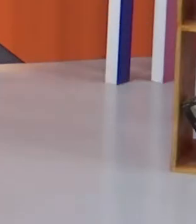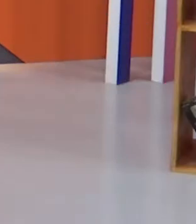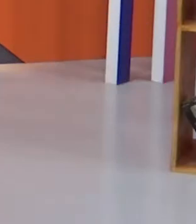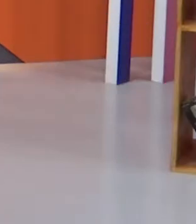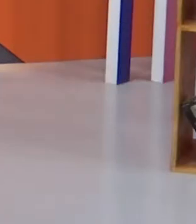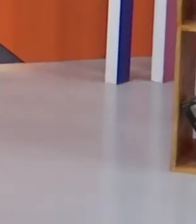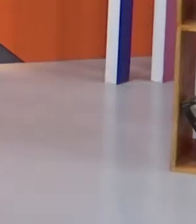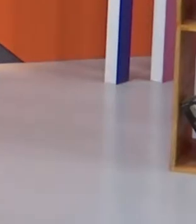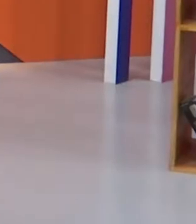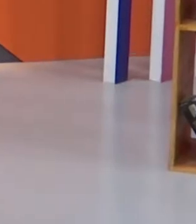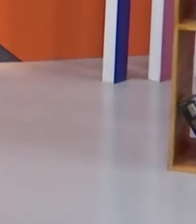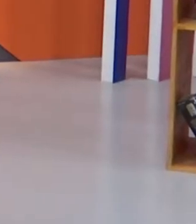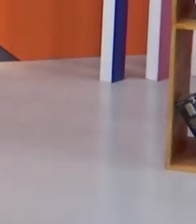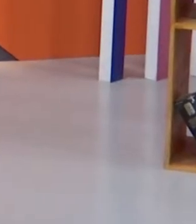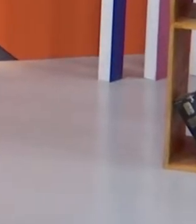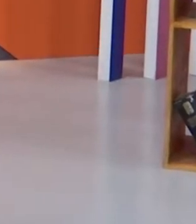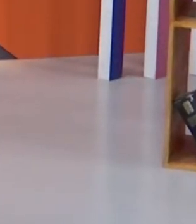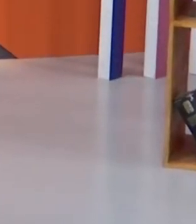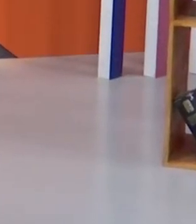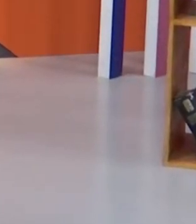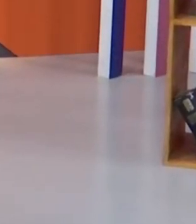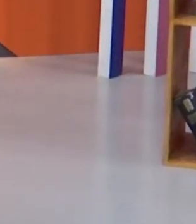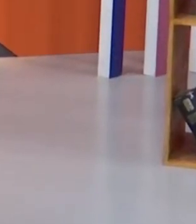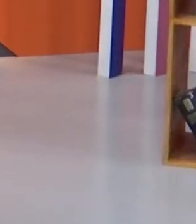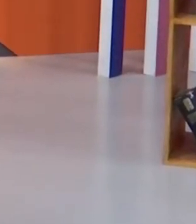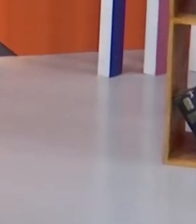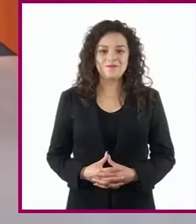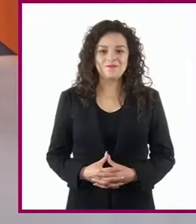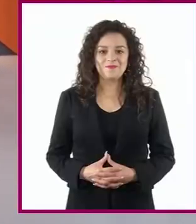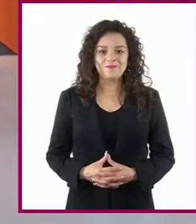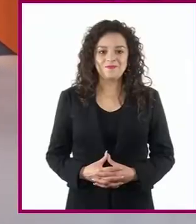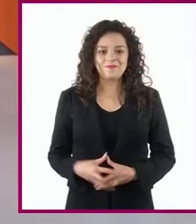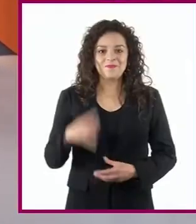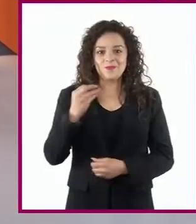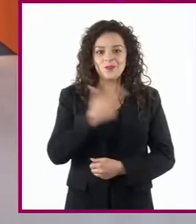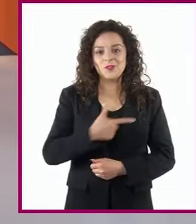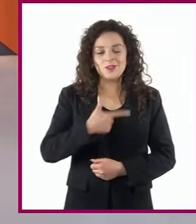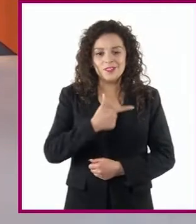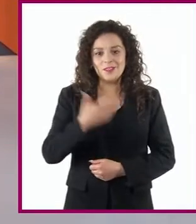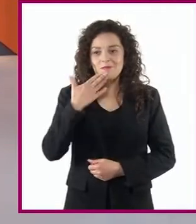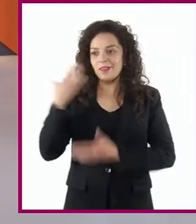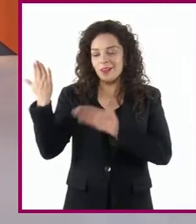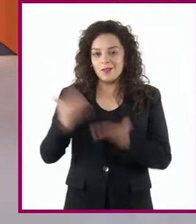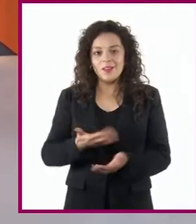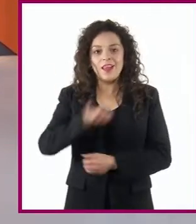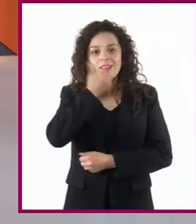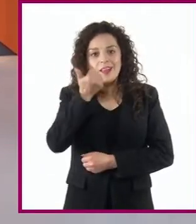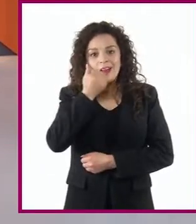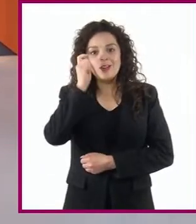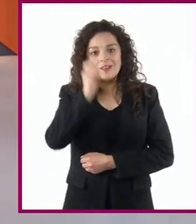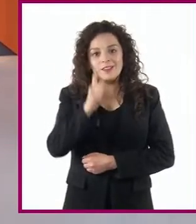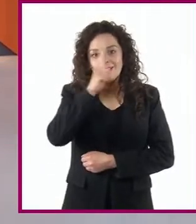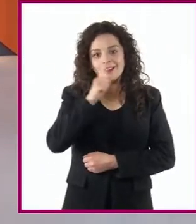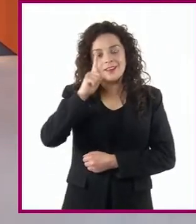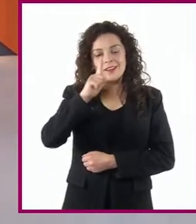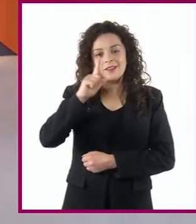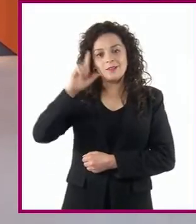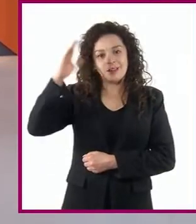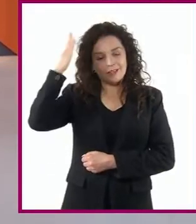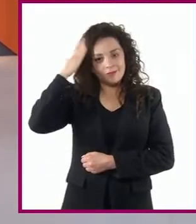estar nuevamente con ustedes. Les doy la bienvenida a las alumnas y alumnos de lengua materna de tercer grado de